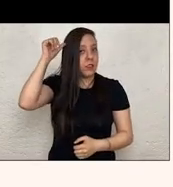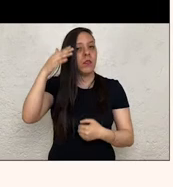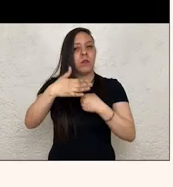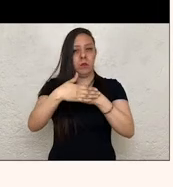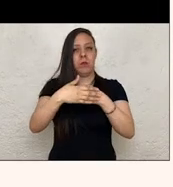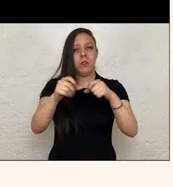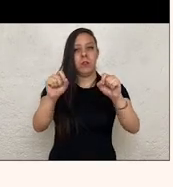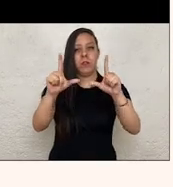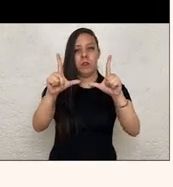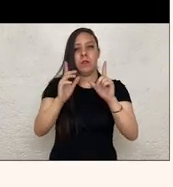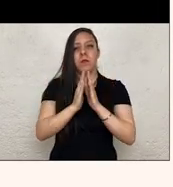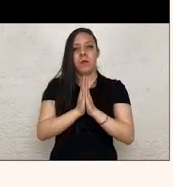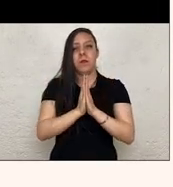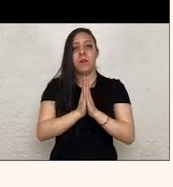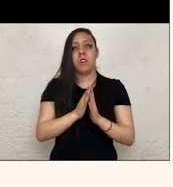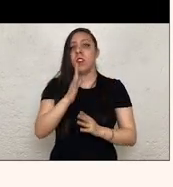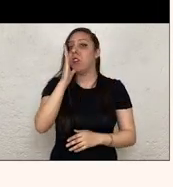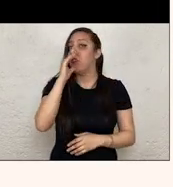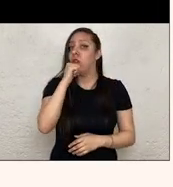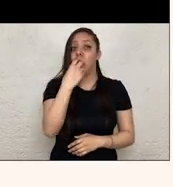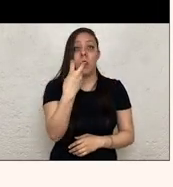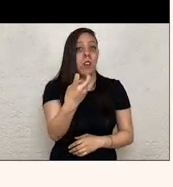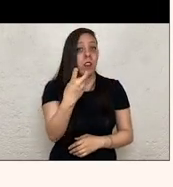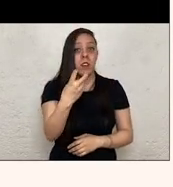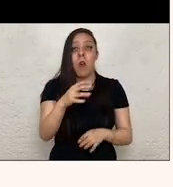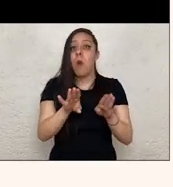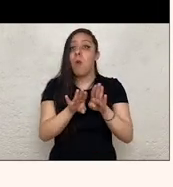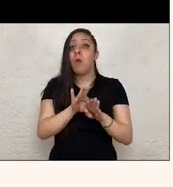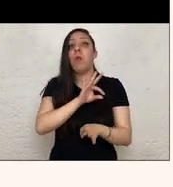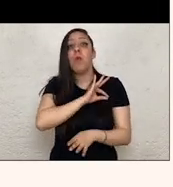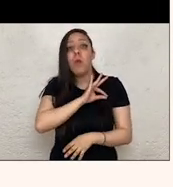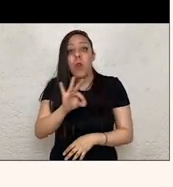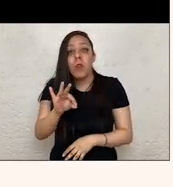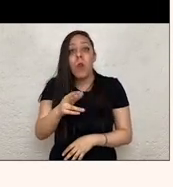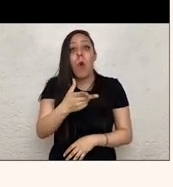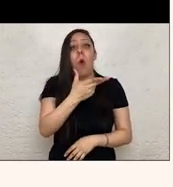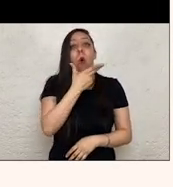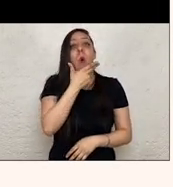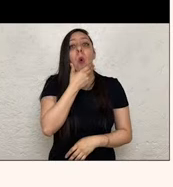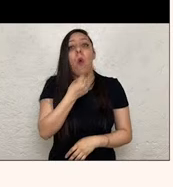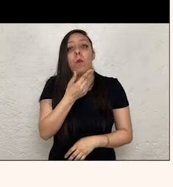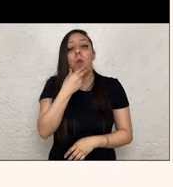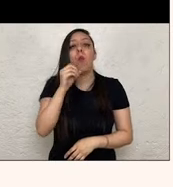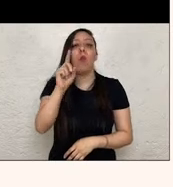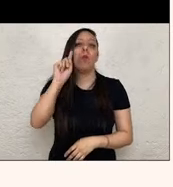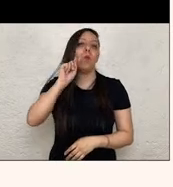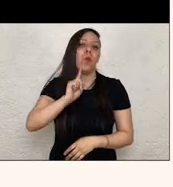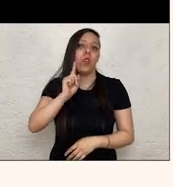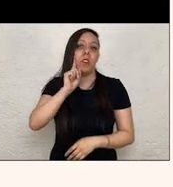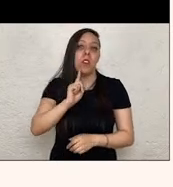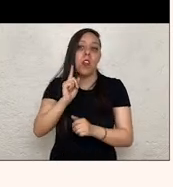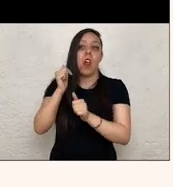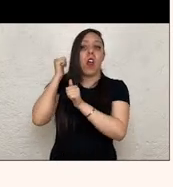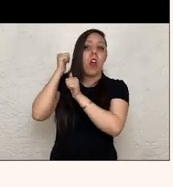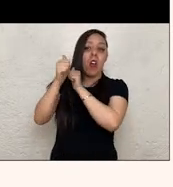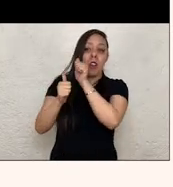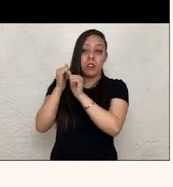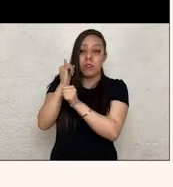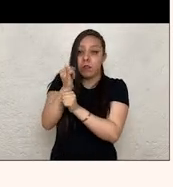No hubiera tenido que ser así. Los arqueólogos nos hubieran podido dar imágenes mucho más bonitas de las